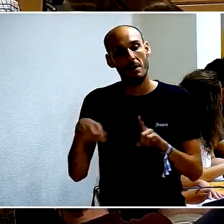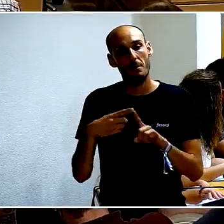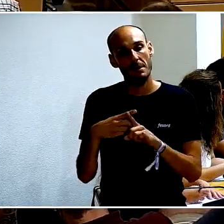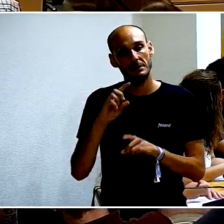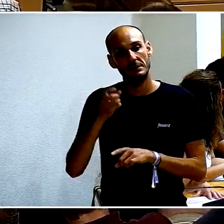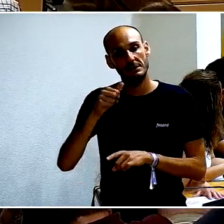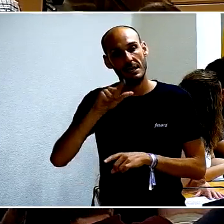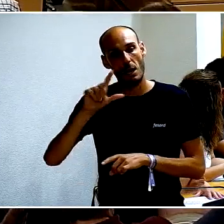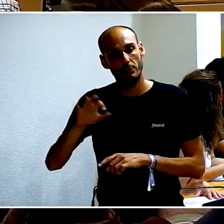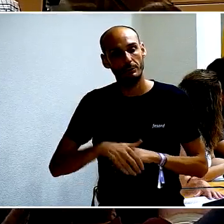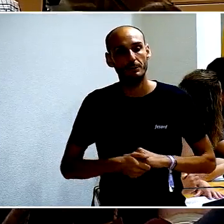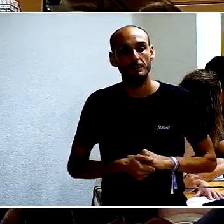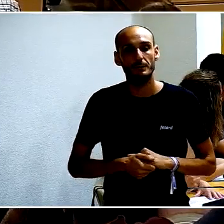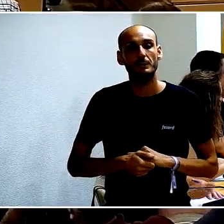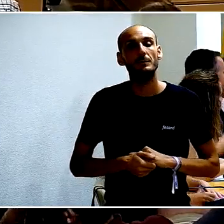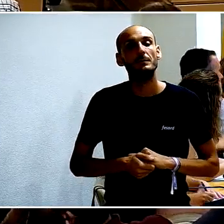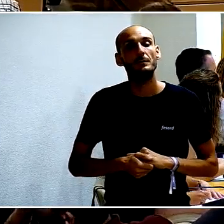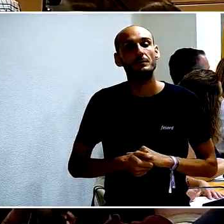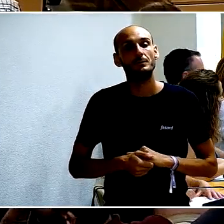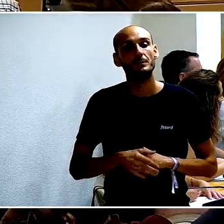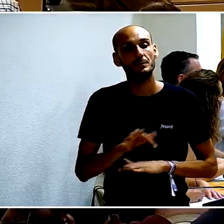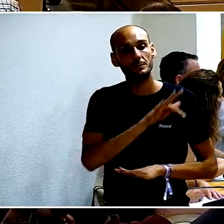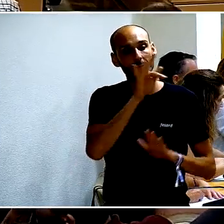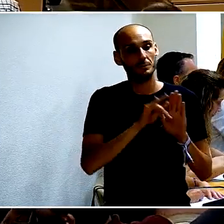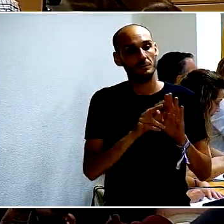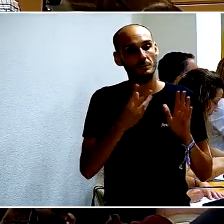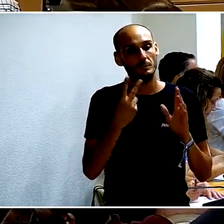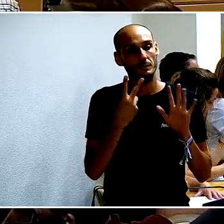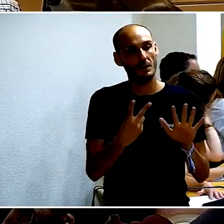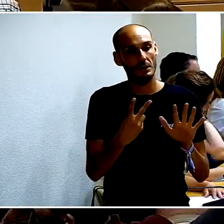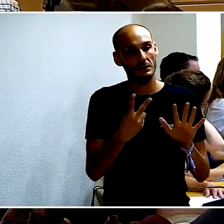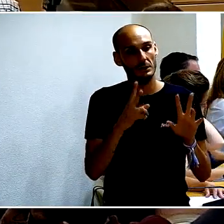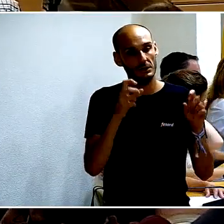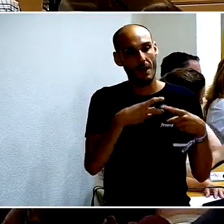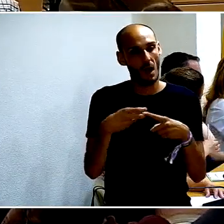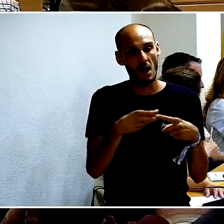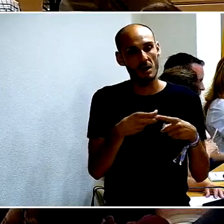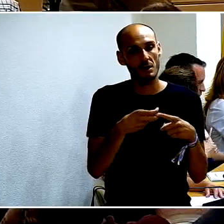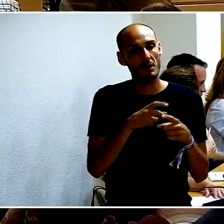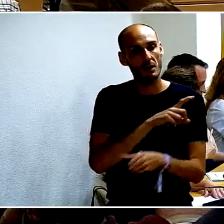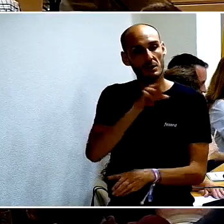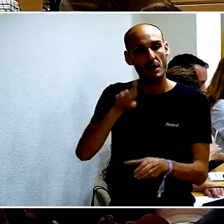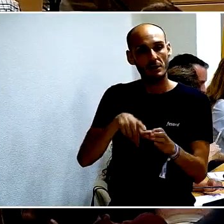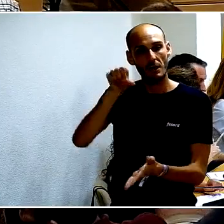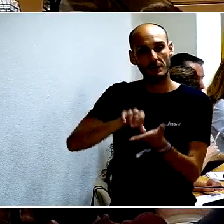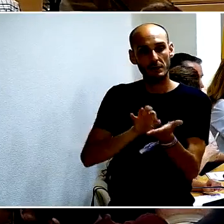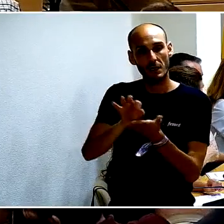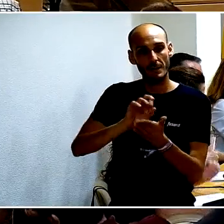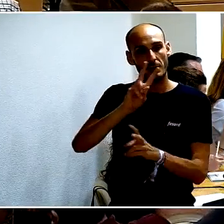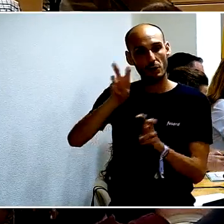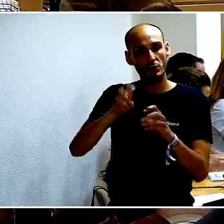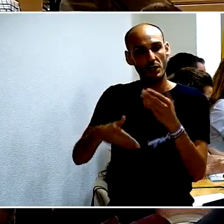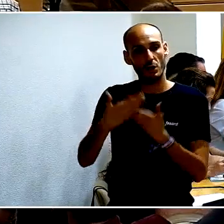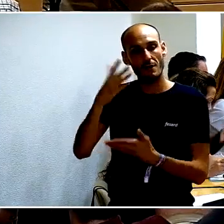Vale. Passaríem al punt número 7. d'Hisenda, que és l'adhesió a la Central de Serveis Innovadors i Sostenibles